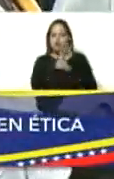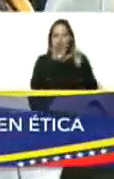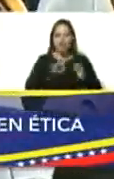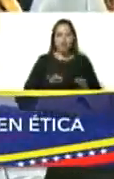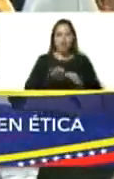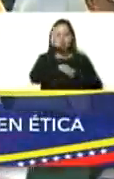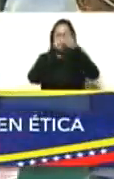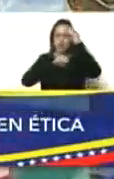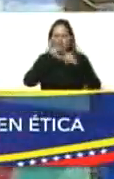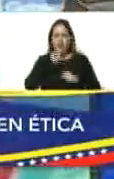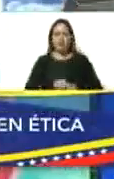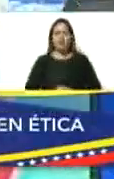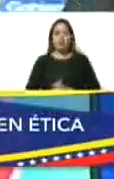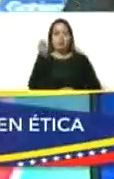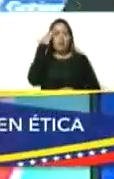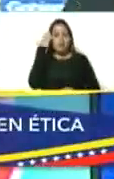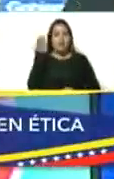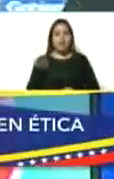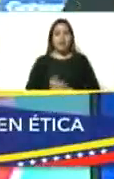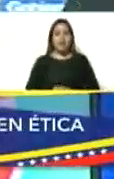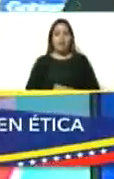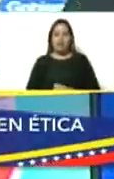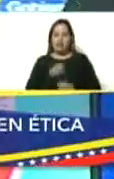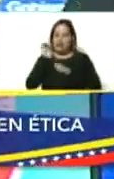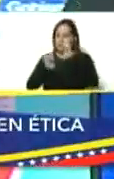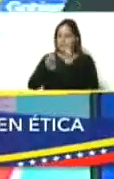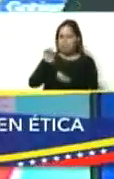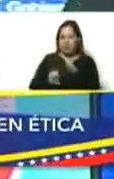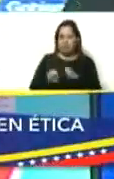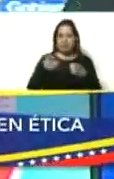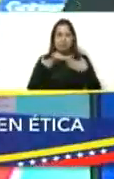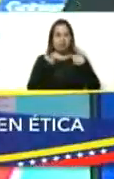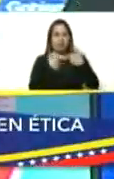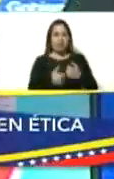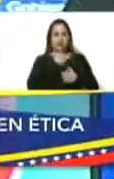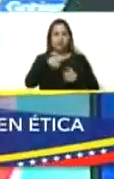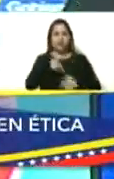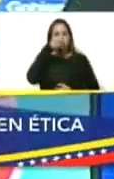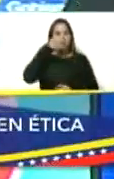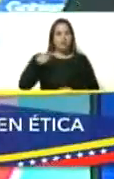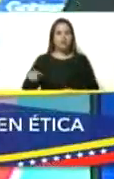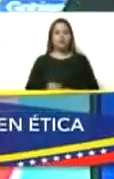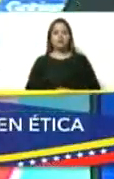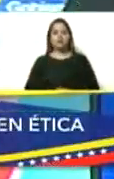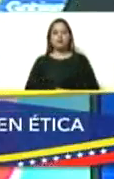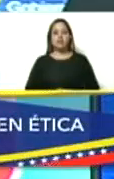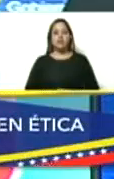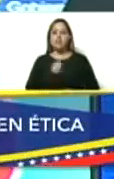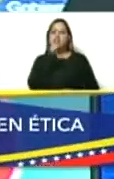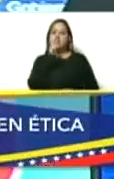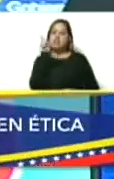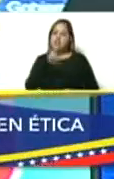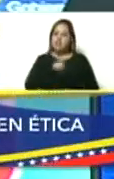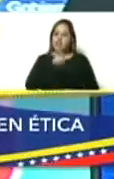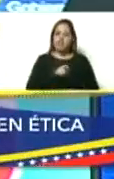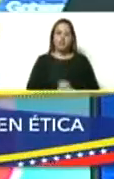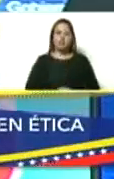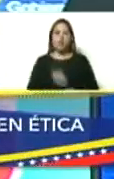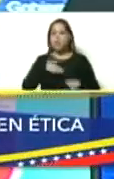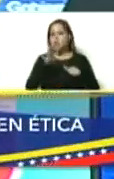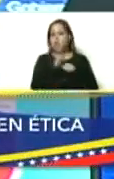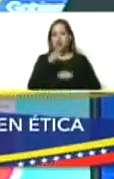conocimiento para saber diagnosticar y sanar a nuestro pueblo, quien lo necesite, dónde